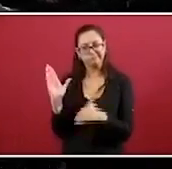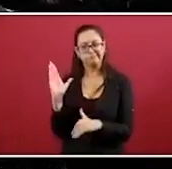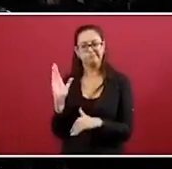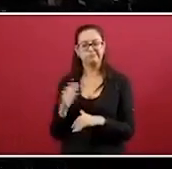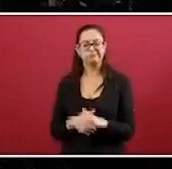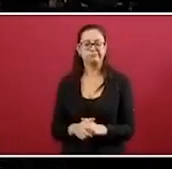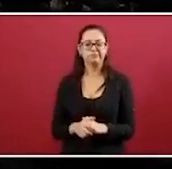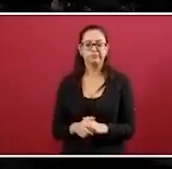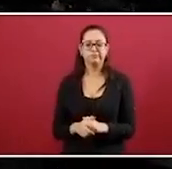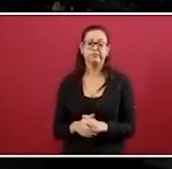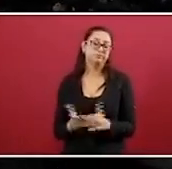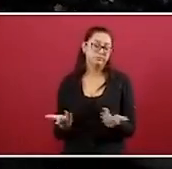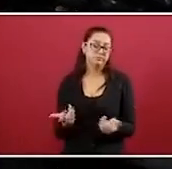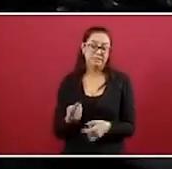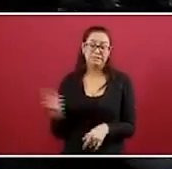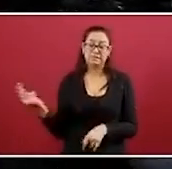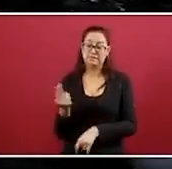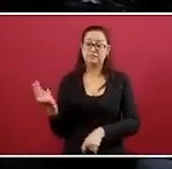generar energía